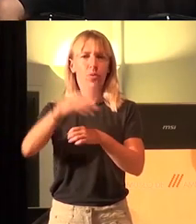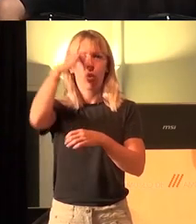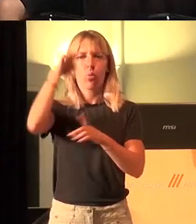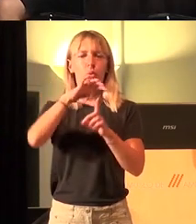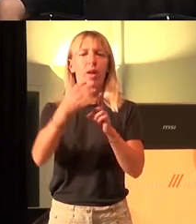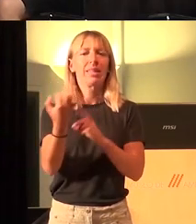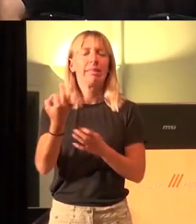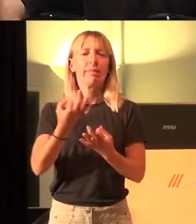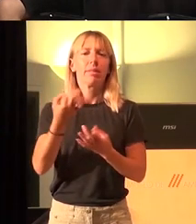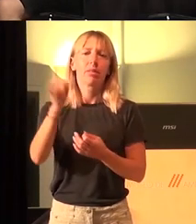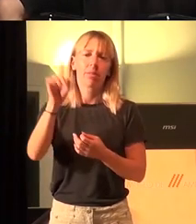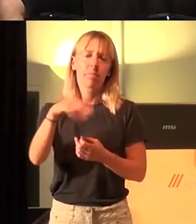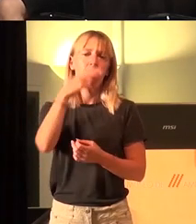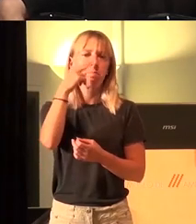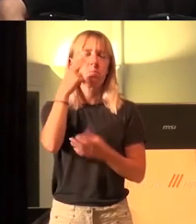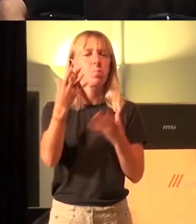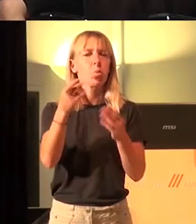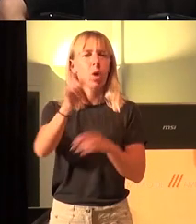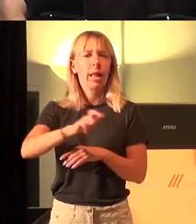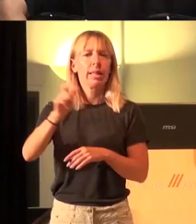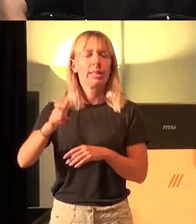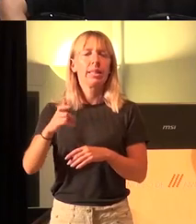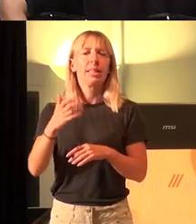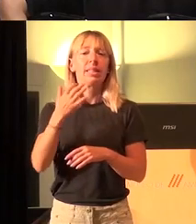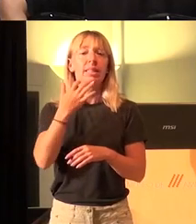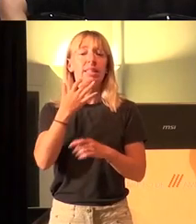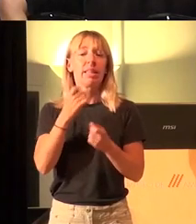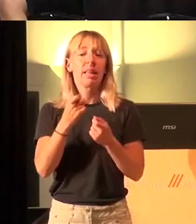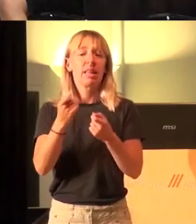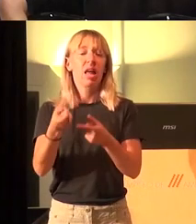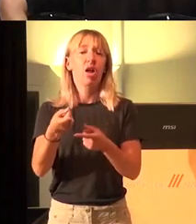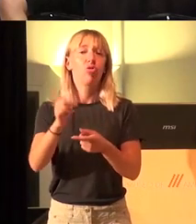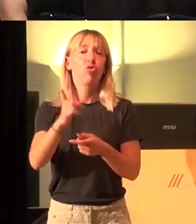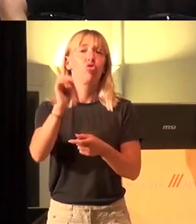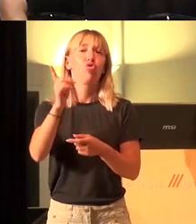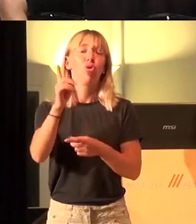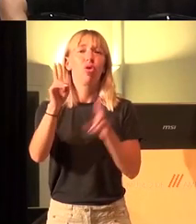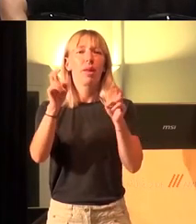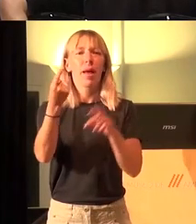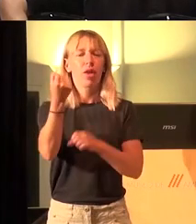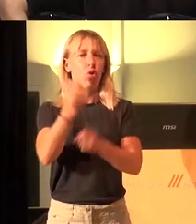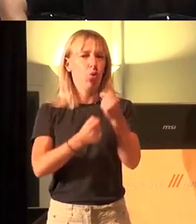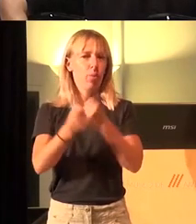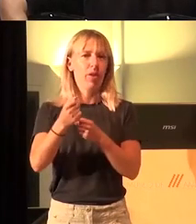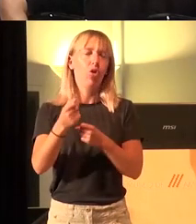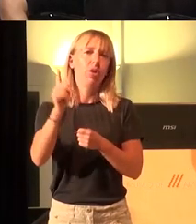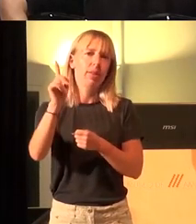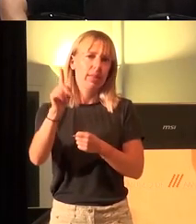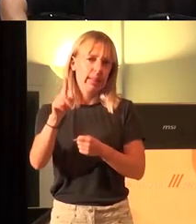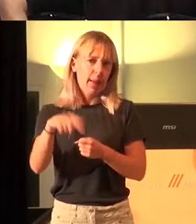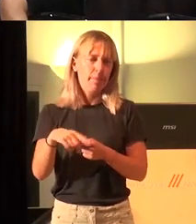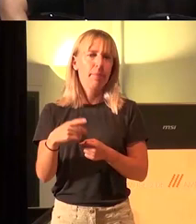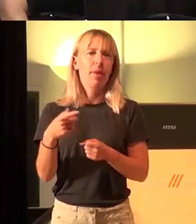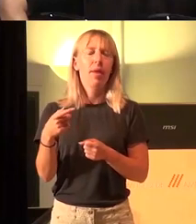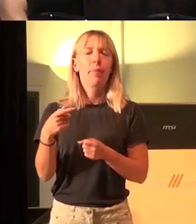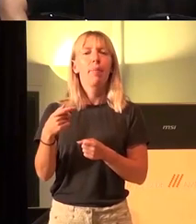cultural que también interesa mucho a la gente y que si le damos, no solamente por la cuestión económica, ¿no? que también es,